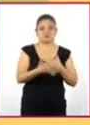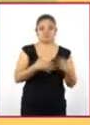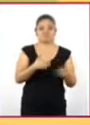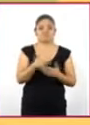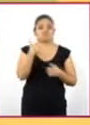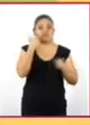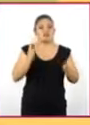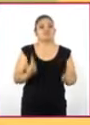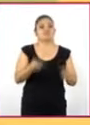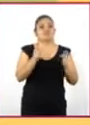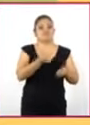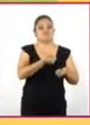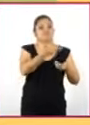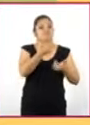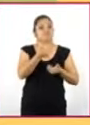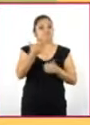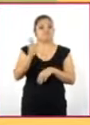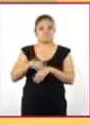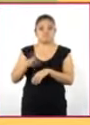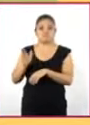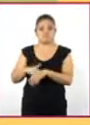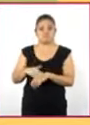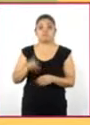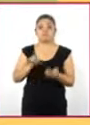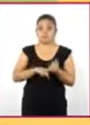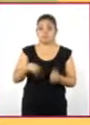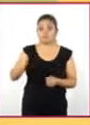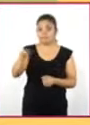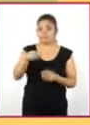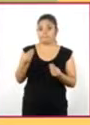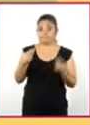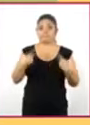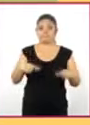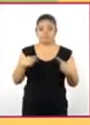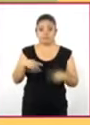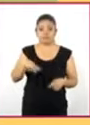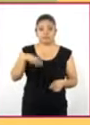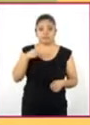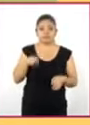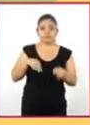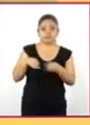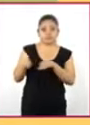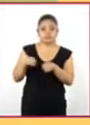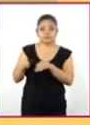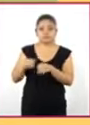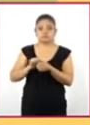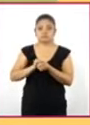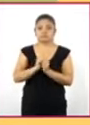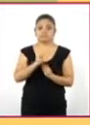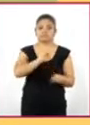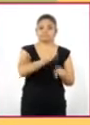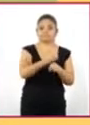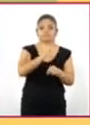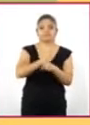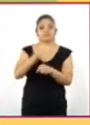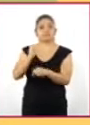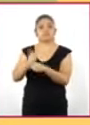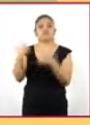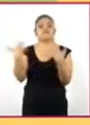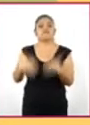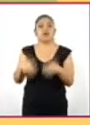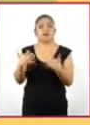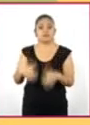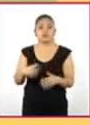productos. Además de la fuerza de trabajo de muchas personas, aparecieron las fábricas y dio inicio al proceso